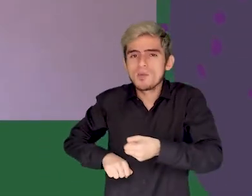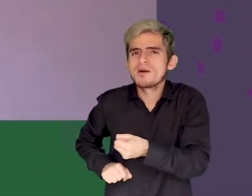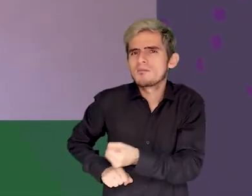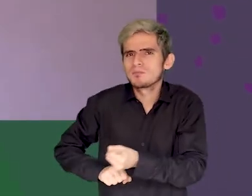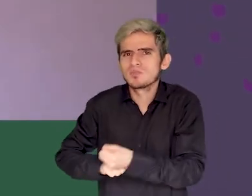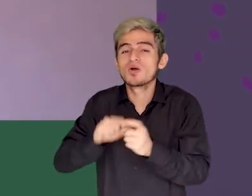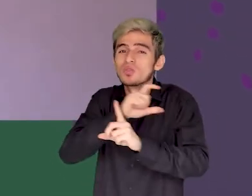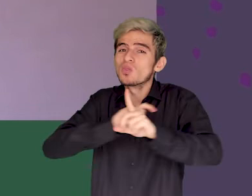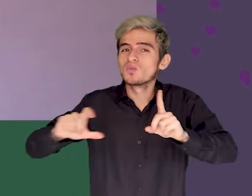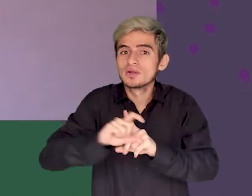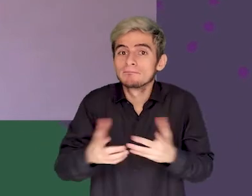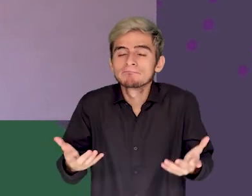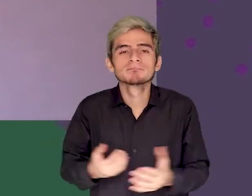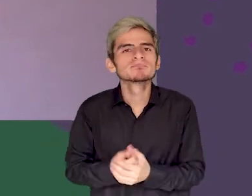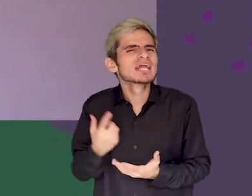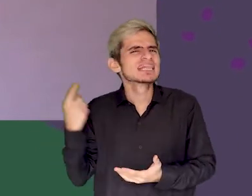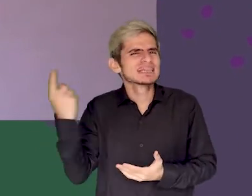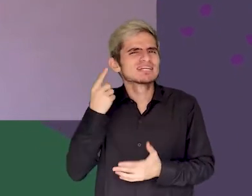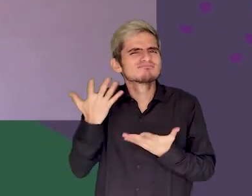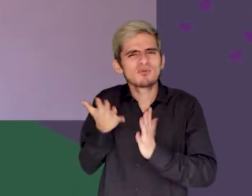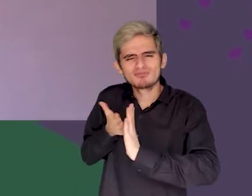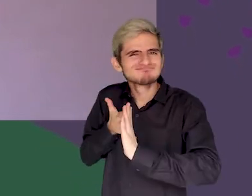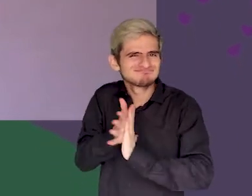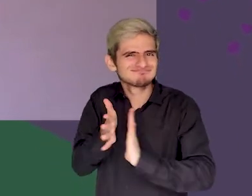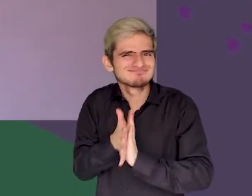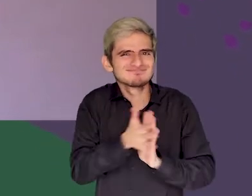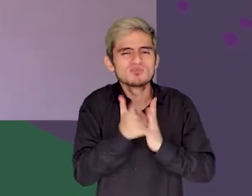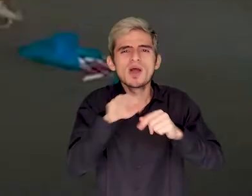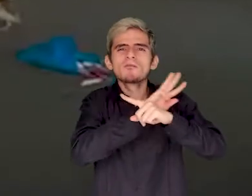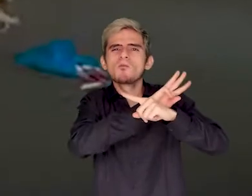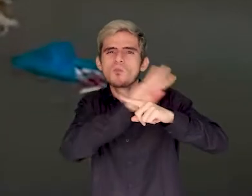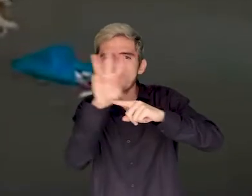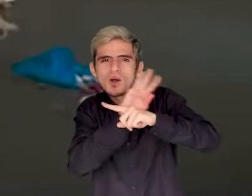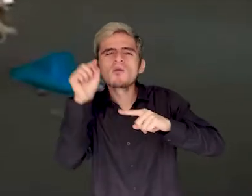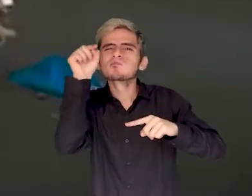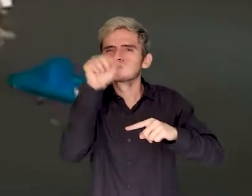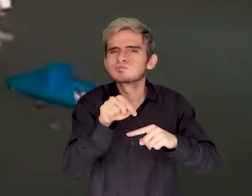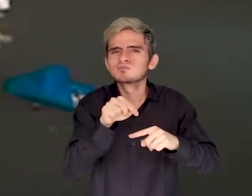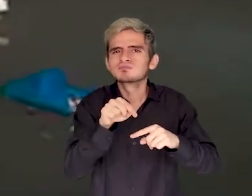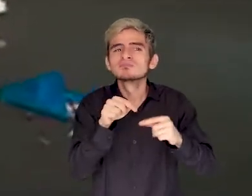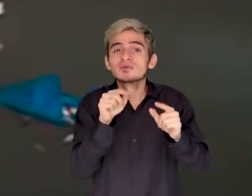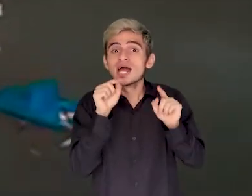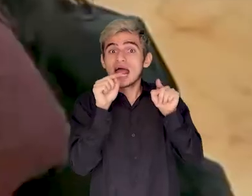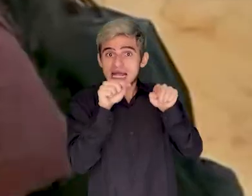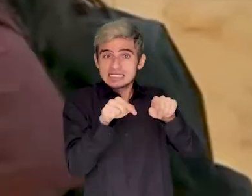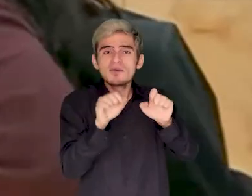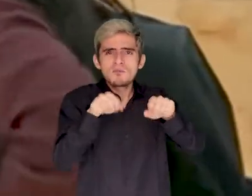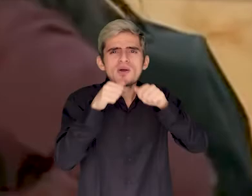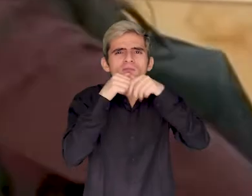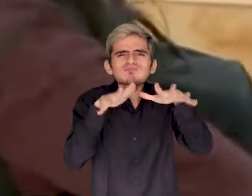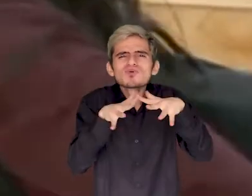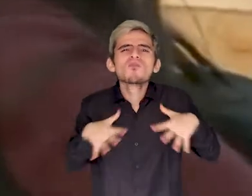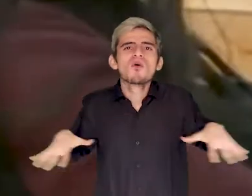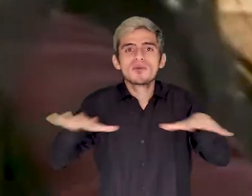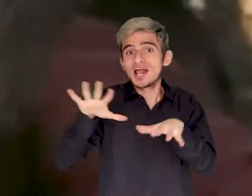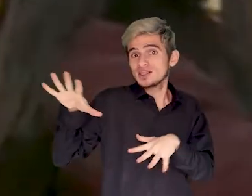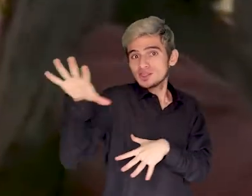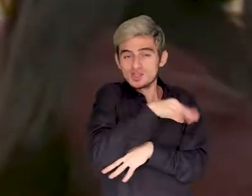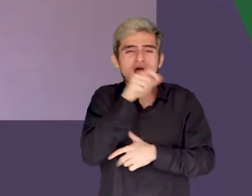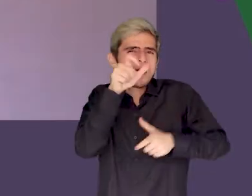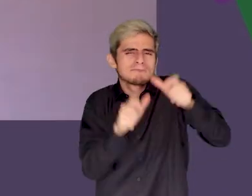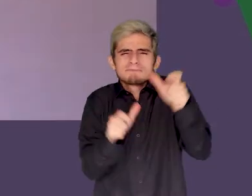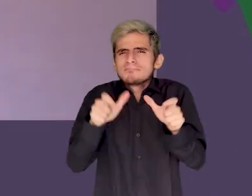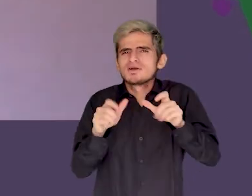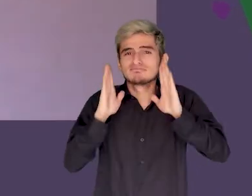está publicado en la página de la Secretaría de Cultura, del Instituto Distrital de las Artes y en la nuestra. Esos estímulos generalmente salen